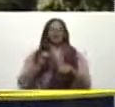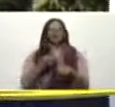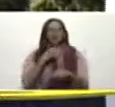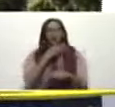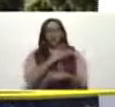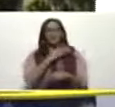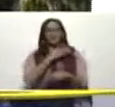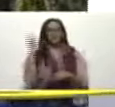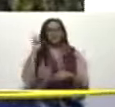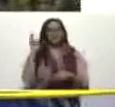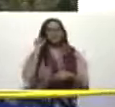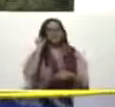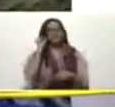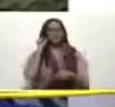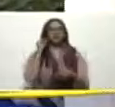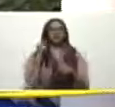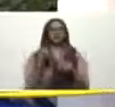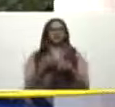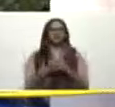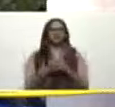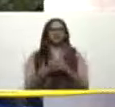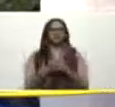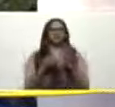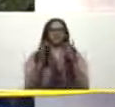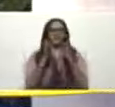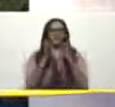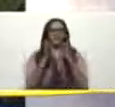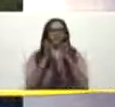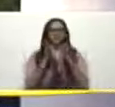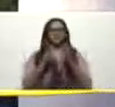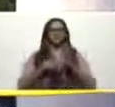Mujer. Así, mira, conectadito.